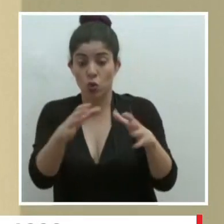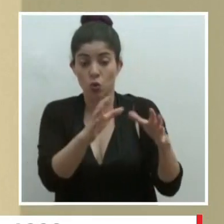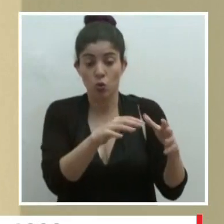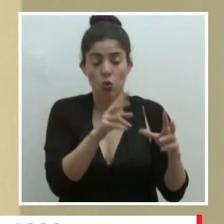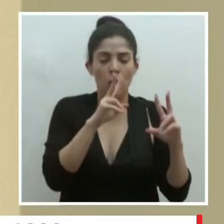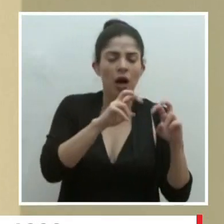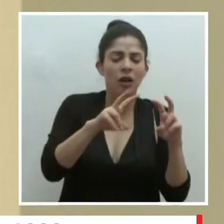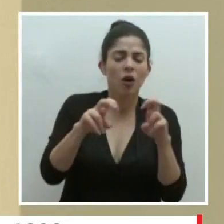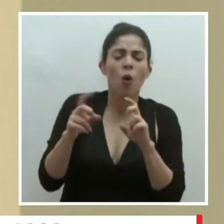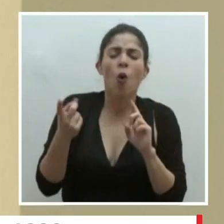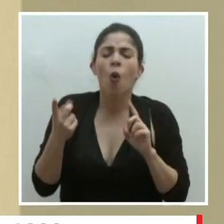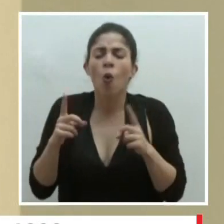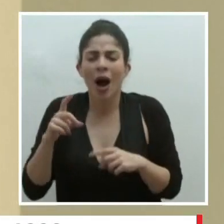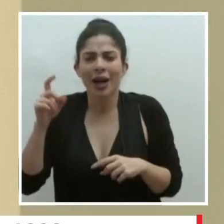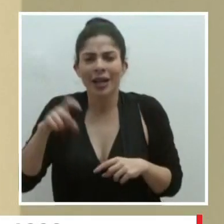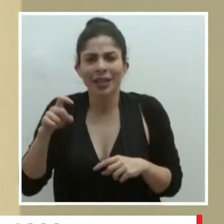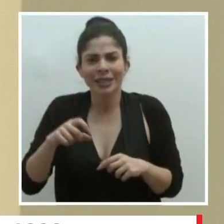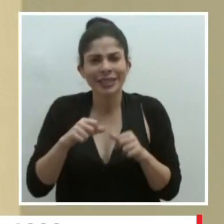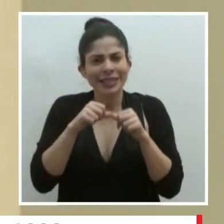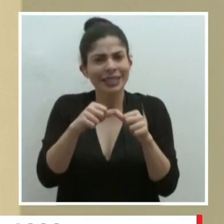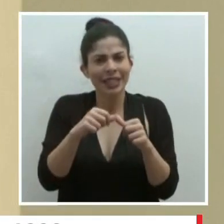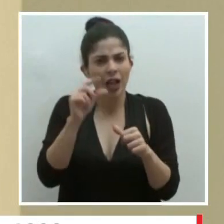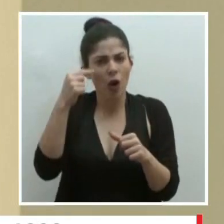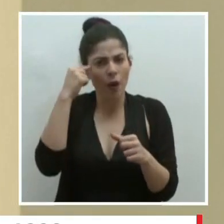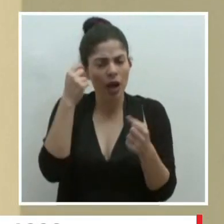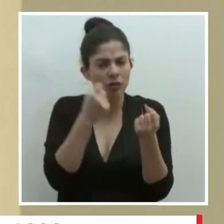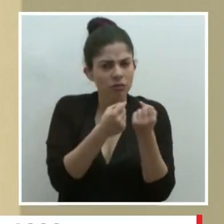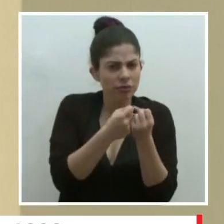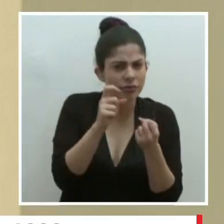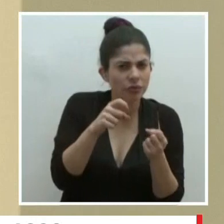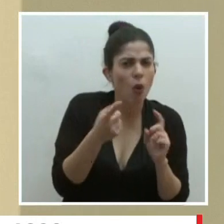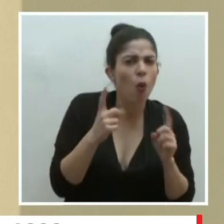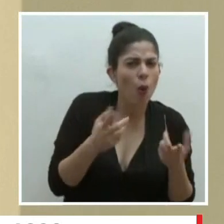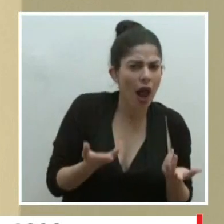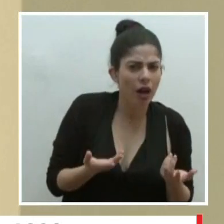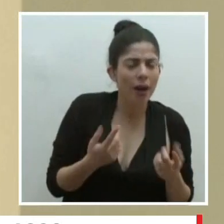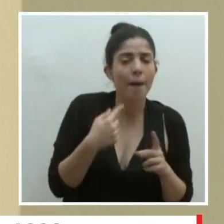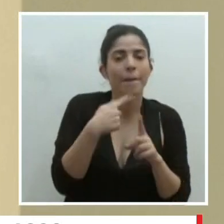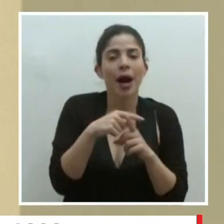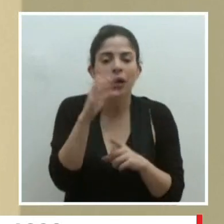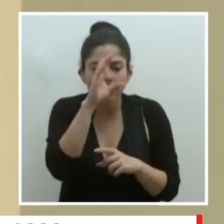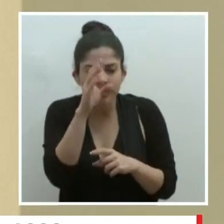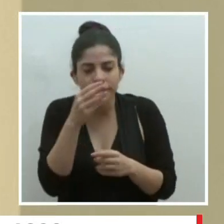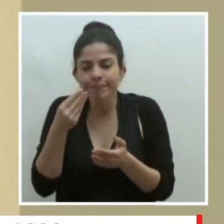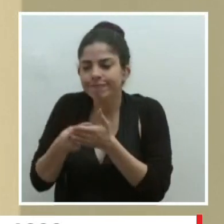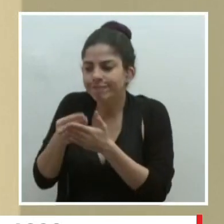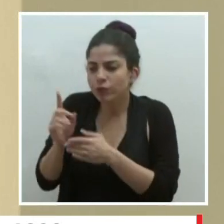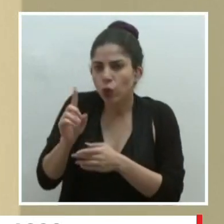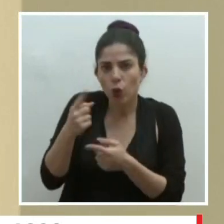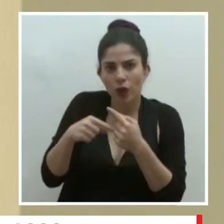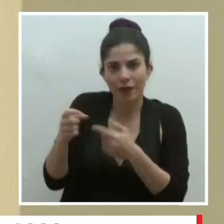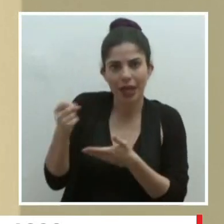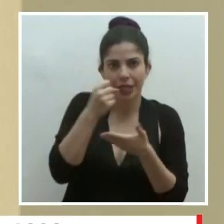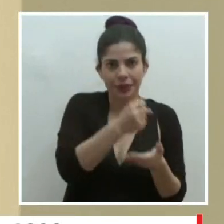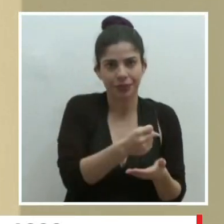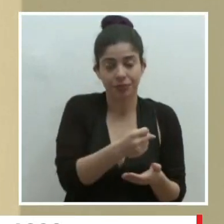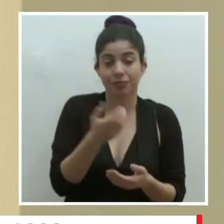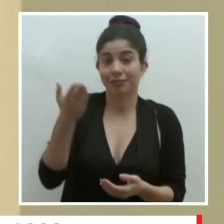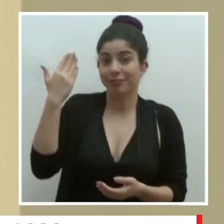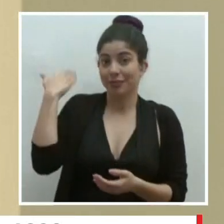definitivamente requieren seguir teniendo apoyo gubernamental y ahí encontrando una nueva fuente. En días pasados